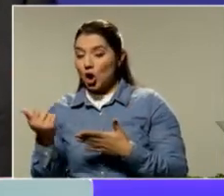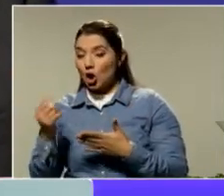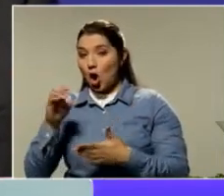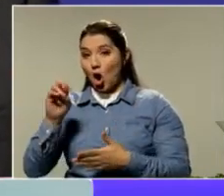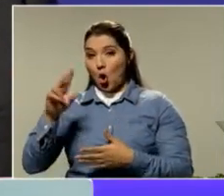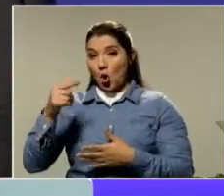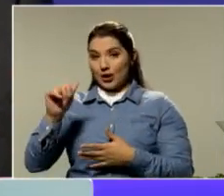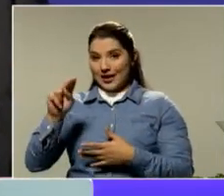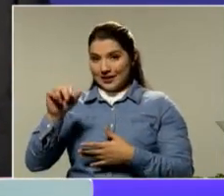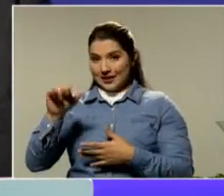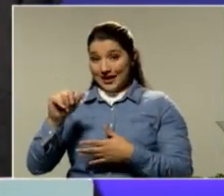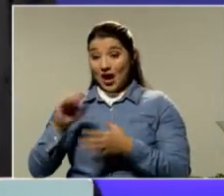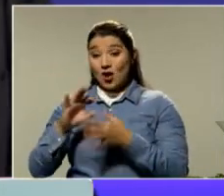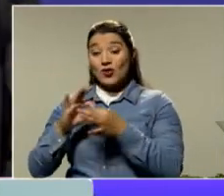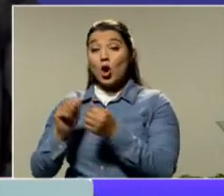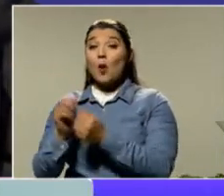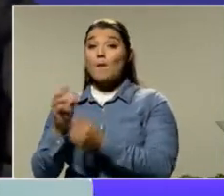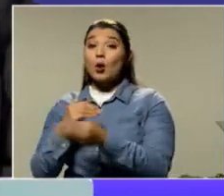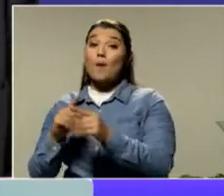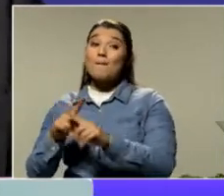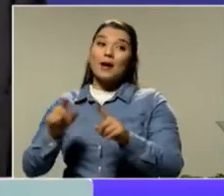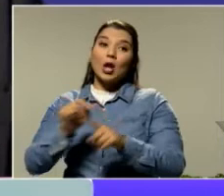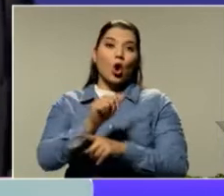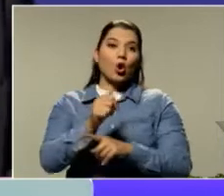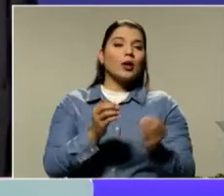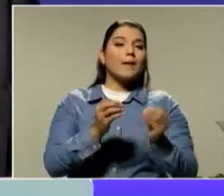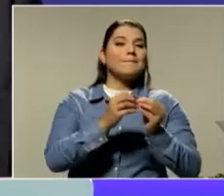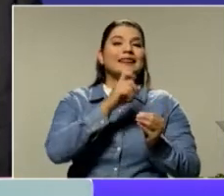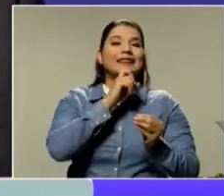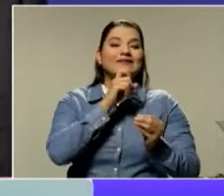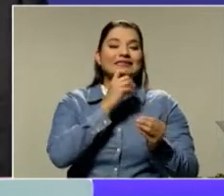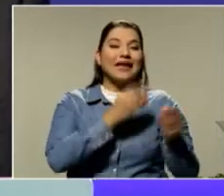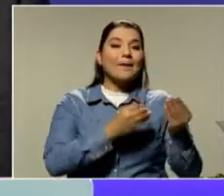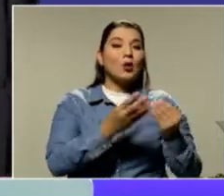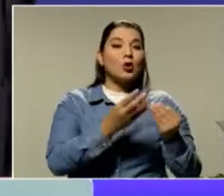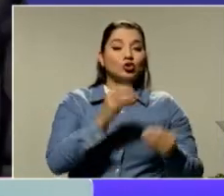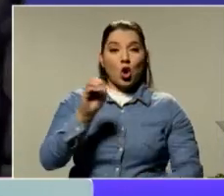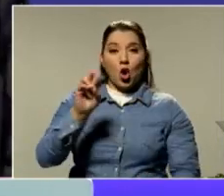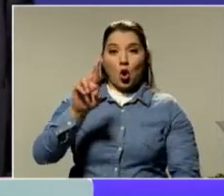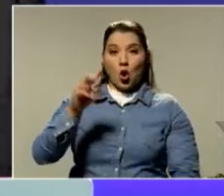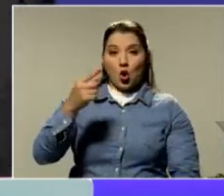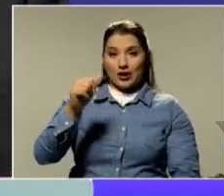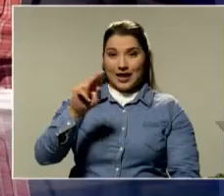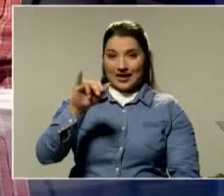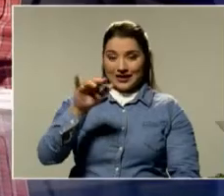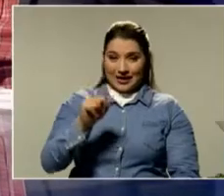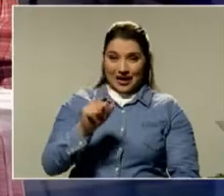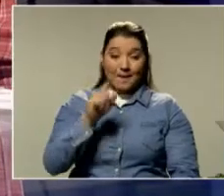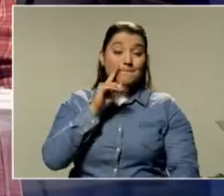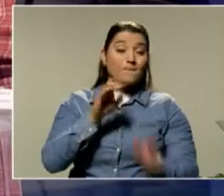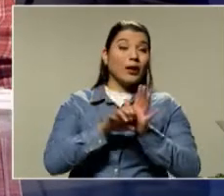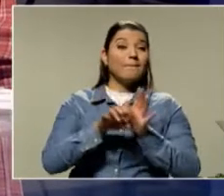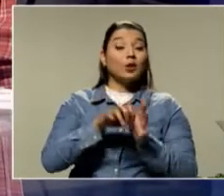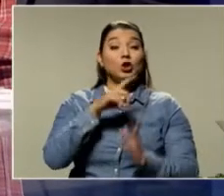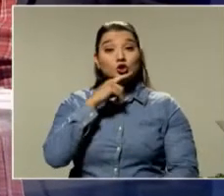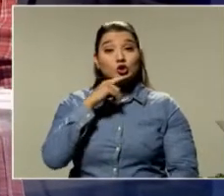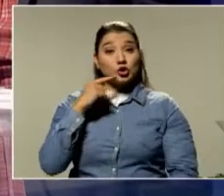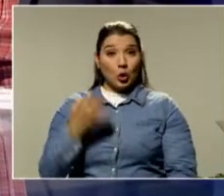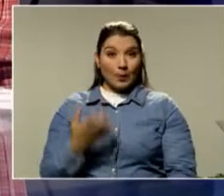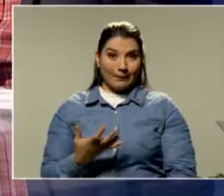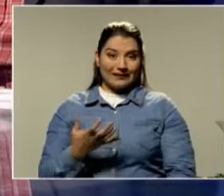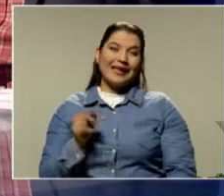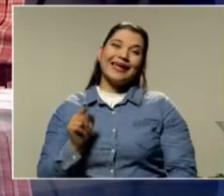productividad. Hay otros que son muy difíciles de producir orgánicamente en nuestras condiciones, como tomate, por ejemplo, que ¿verdad?